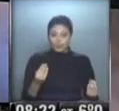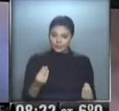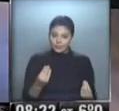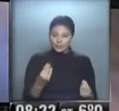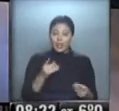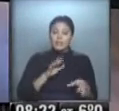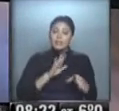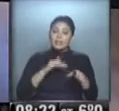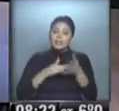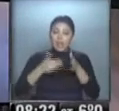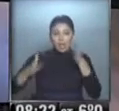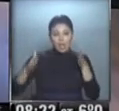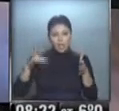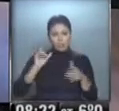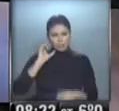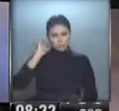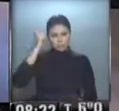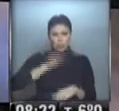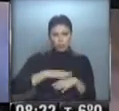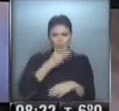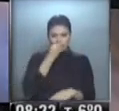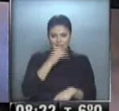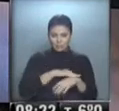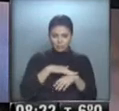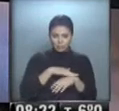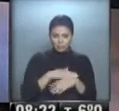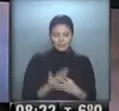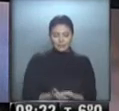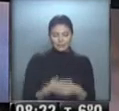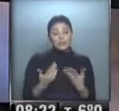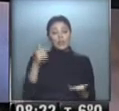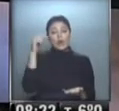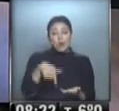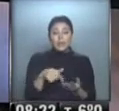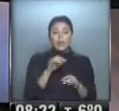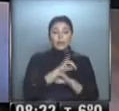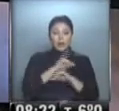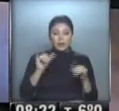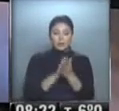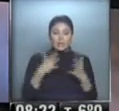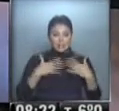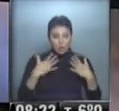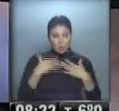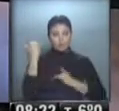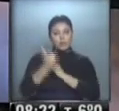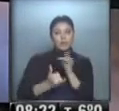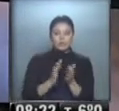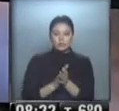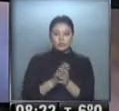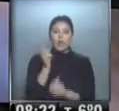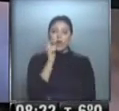en determinada época del año estemos de mal humor por los síntomas que nos causa hoy en red de salud vamos a estar hablando de